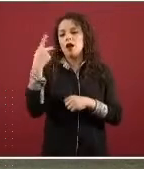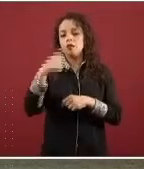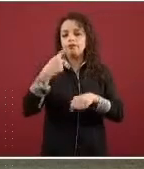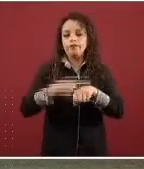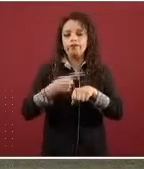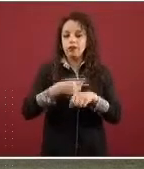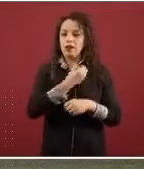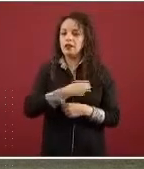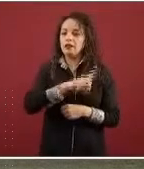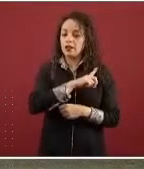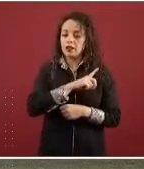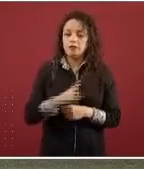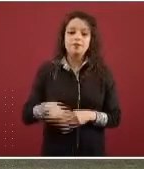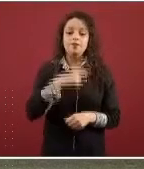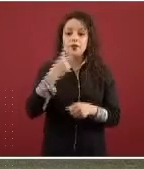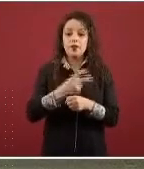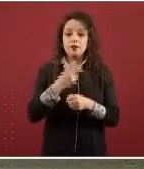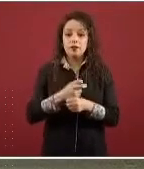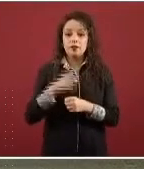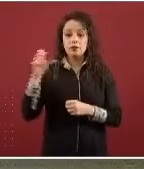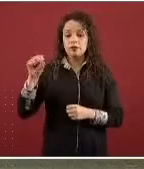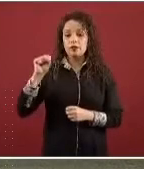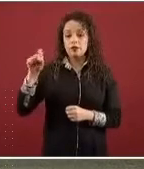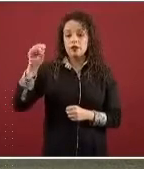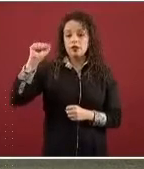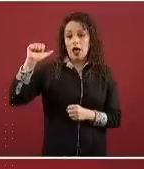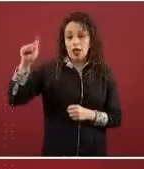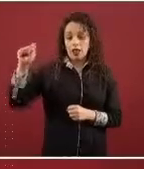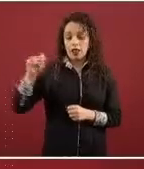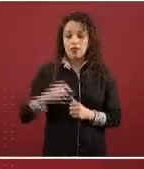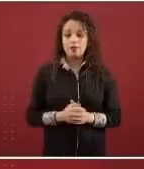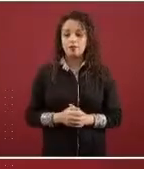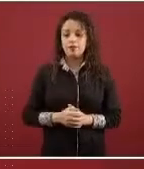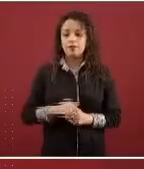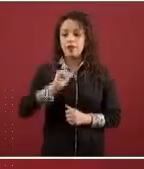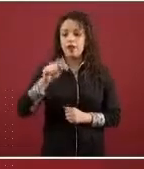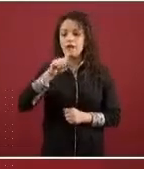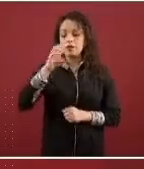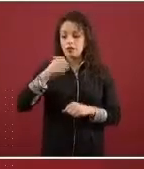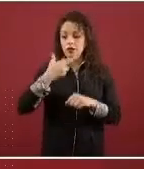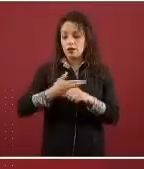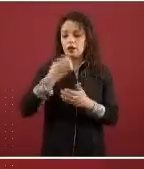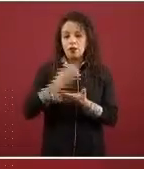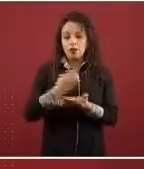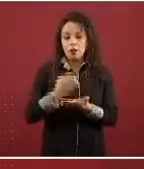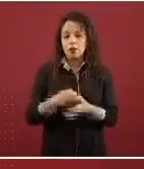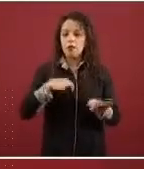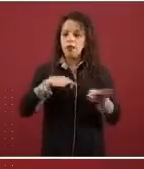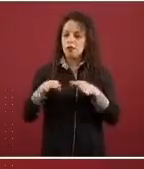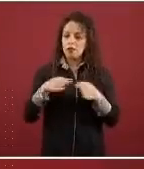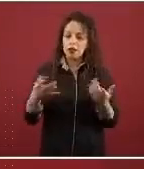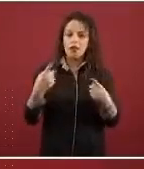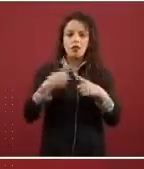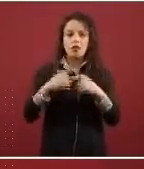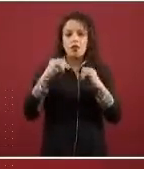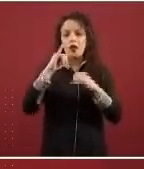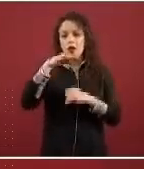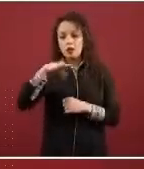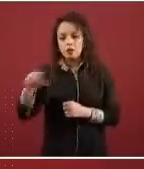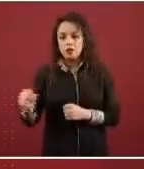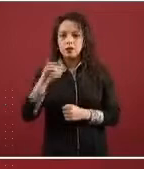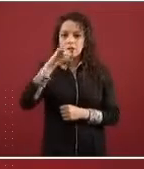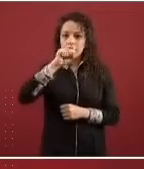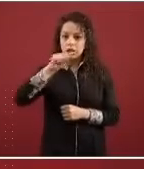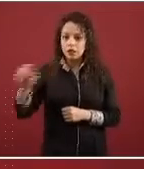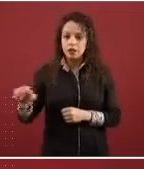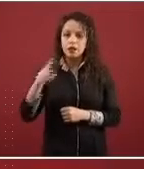la Secretaría de Hacienda y Crédito Público, Secretaría de Economía, Secretaría del Trabajo, Instituto Mexicano del Seguro Social, ISSSTE